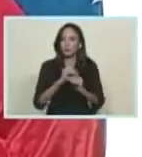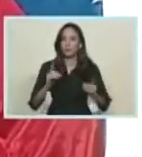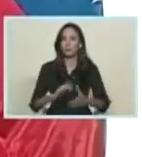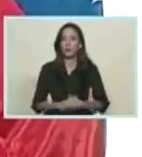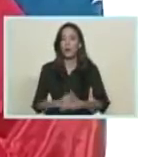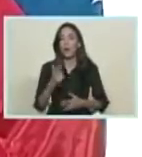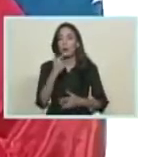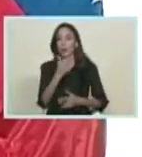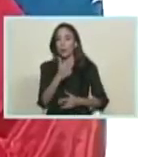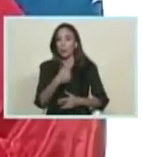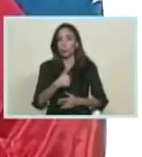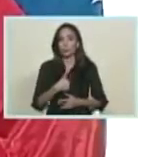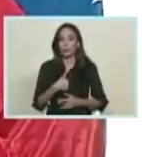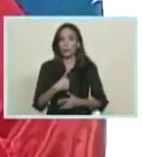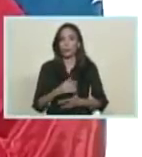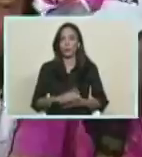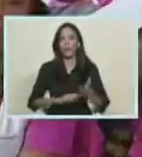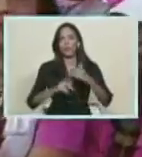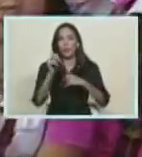digo yo,